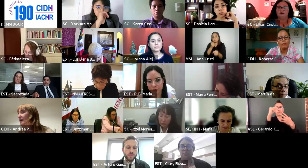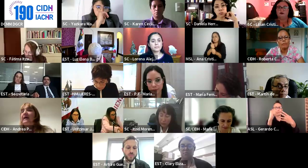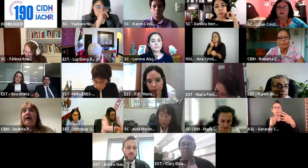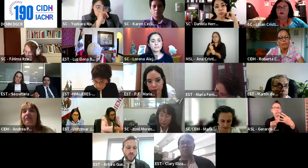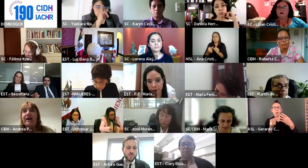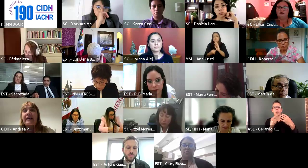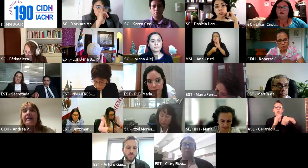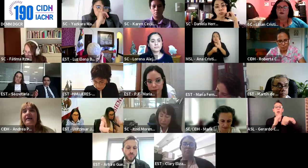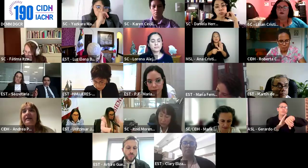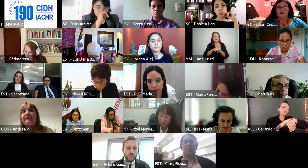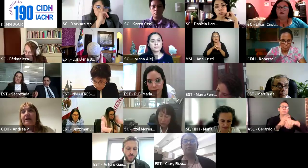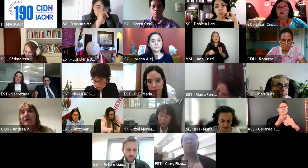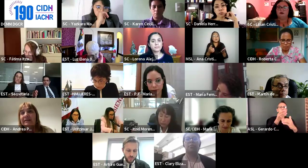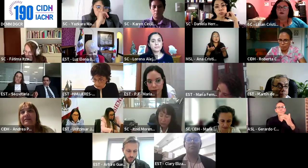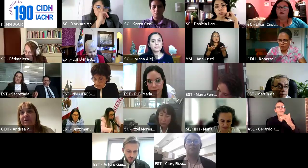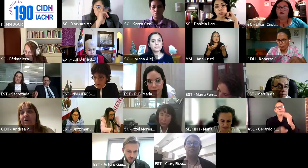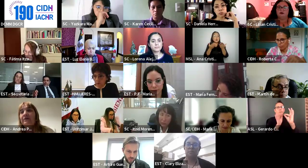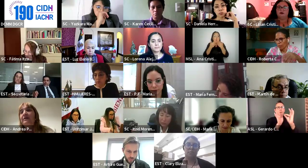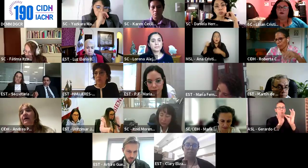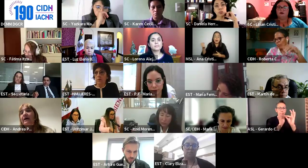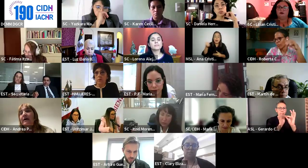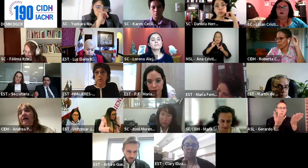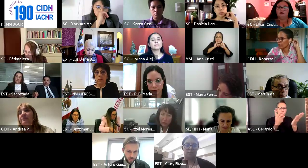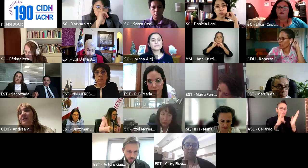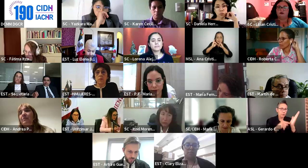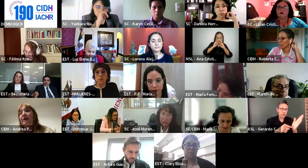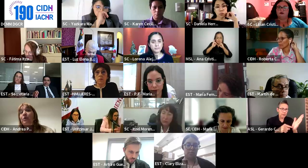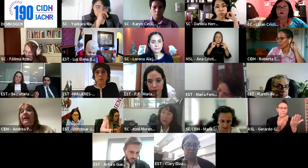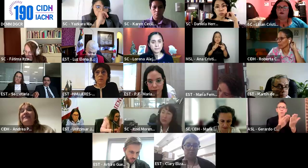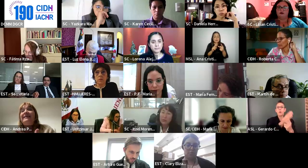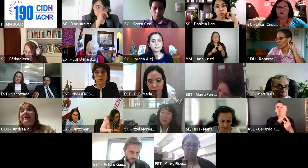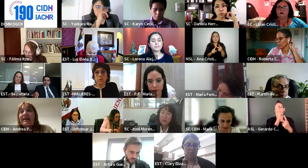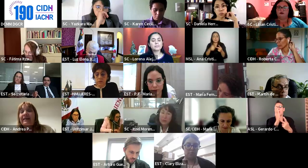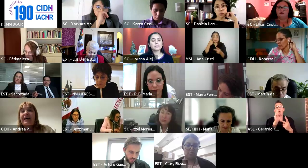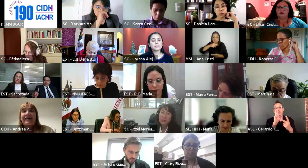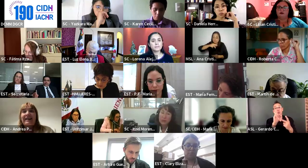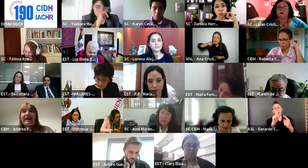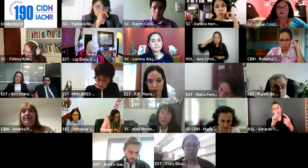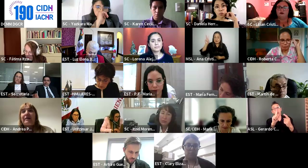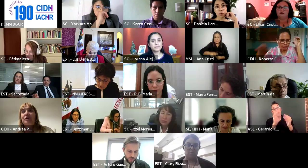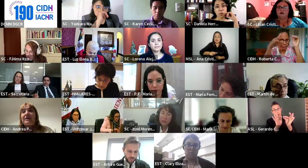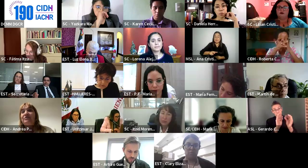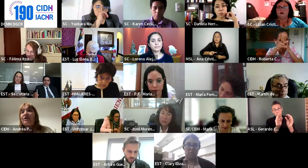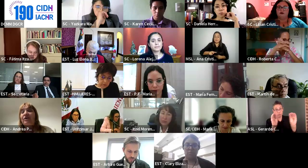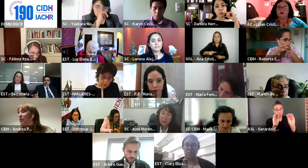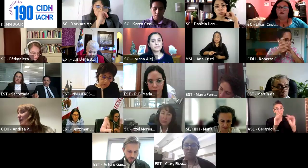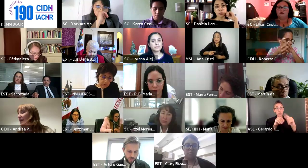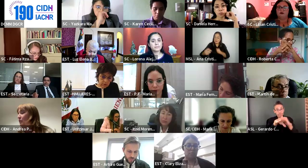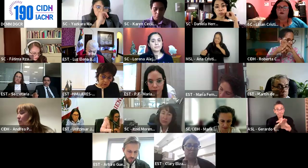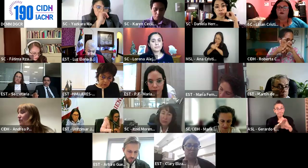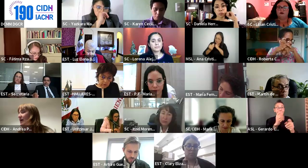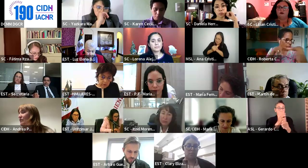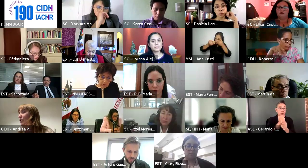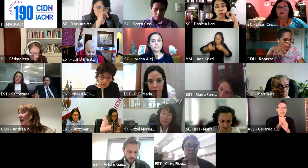sobre la falta de interpretación para poder acceder a la protección o a